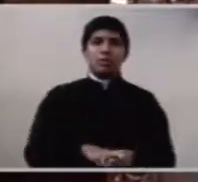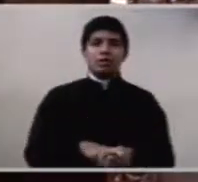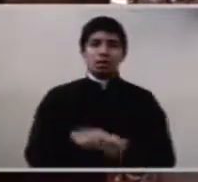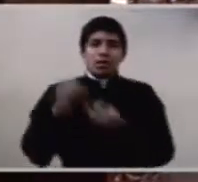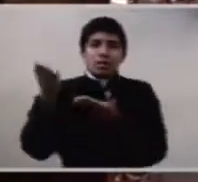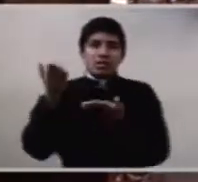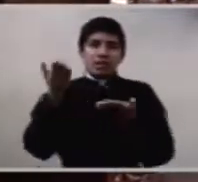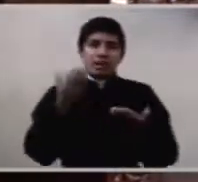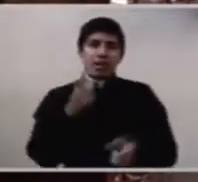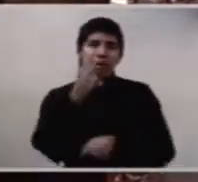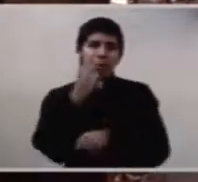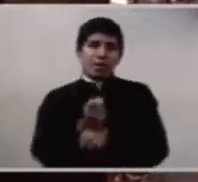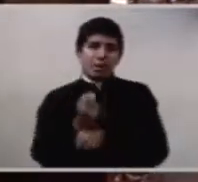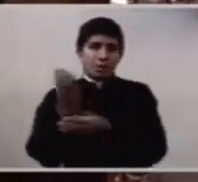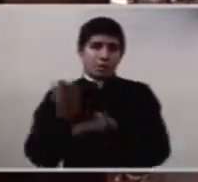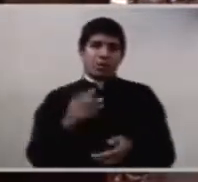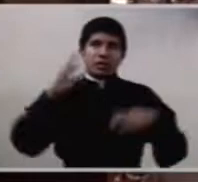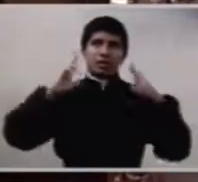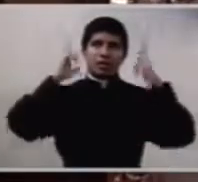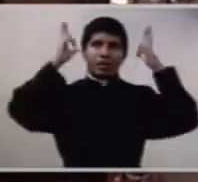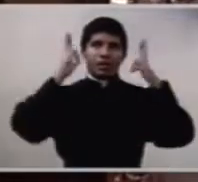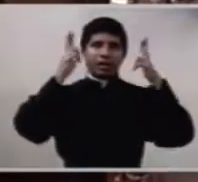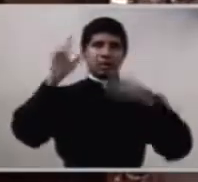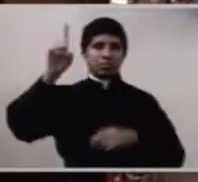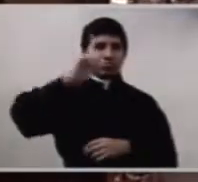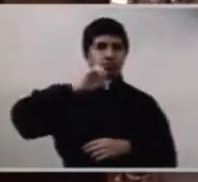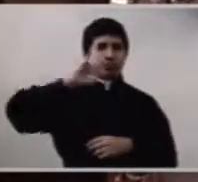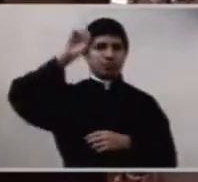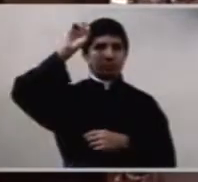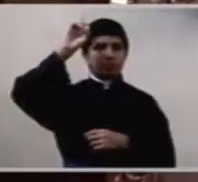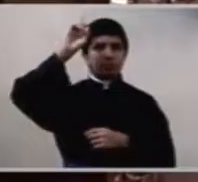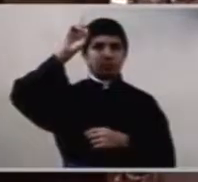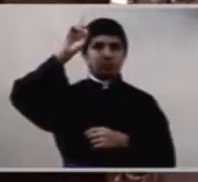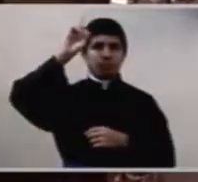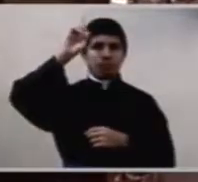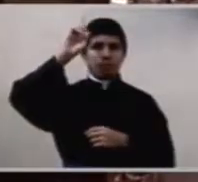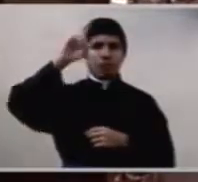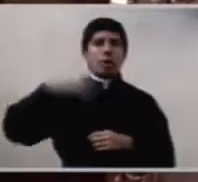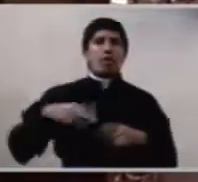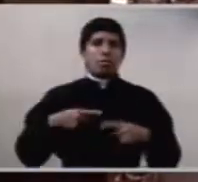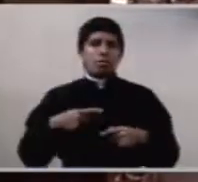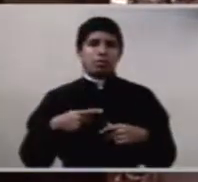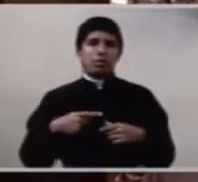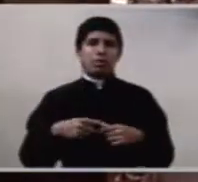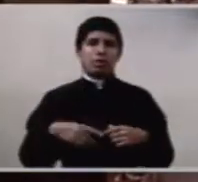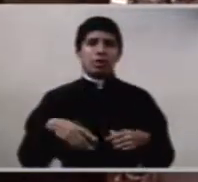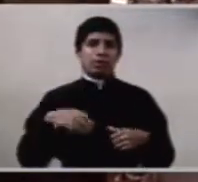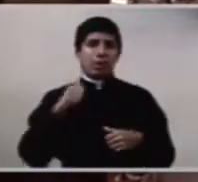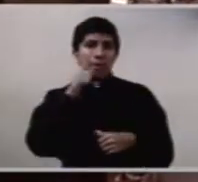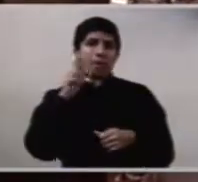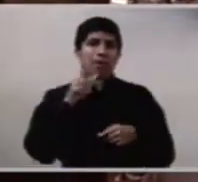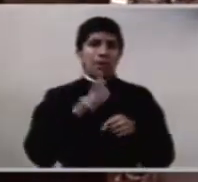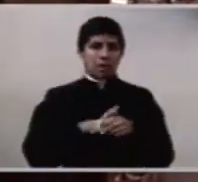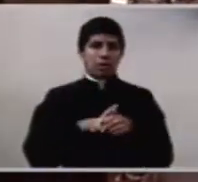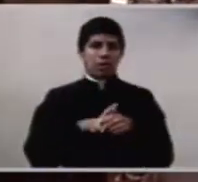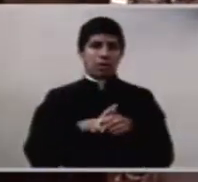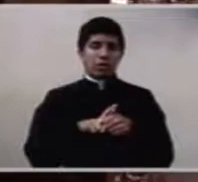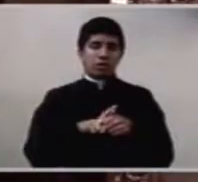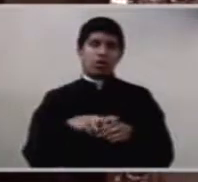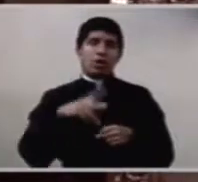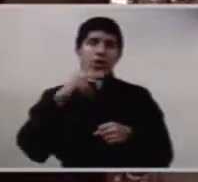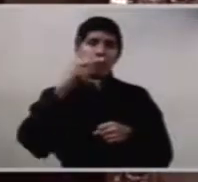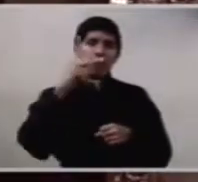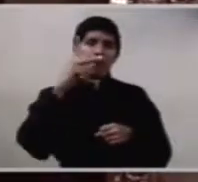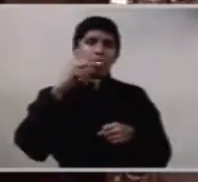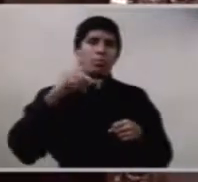que ustedes al reino de los cielos. Los publicanos eran aquellas personas pecadoras públicas